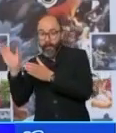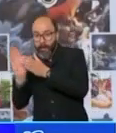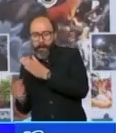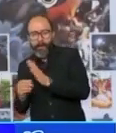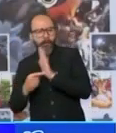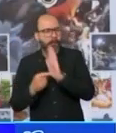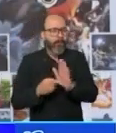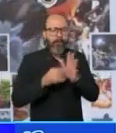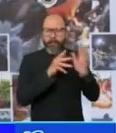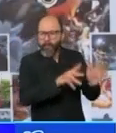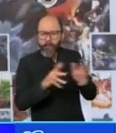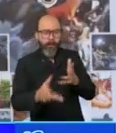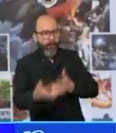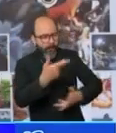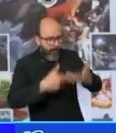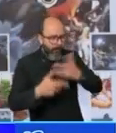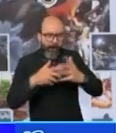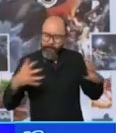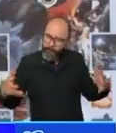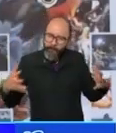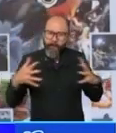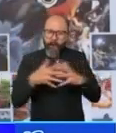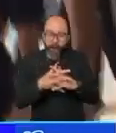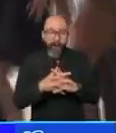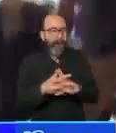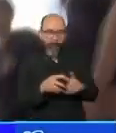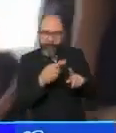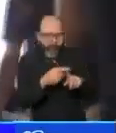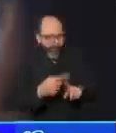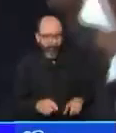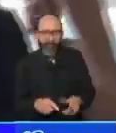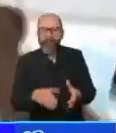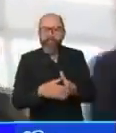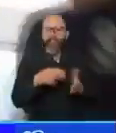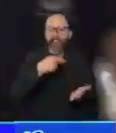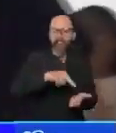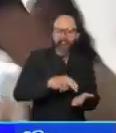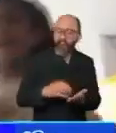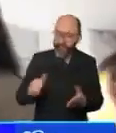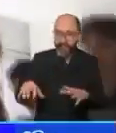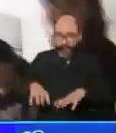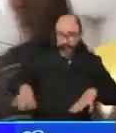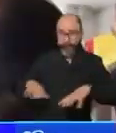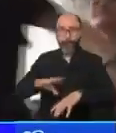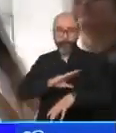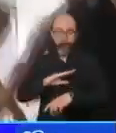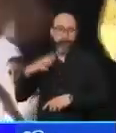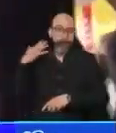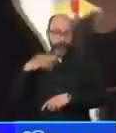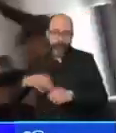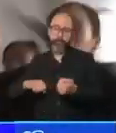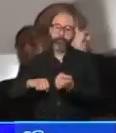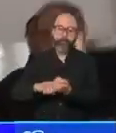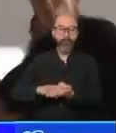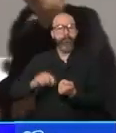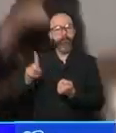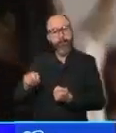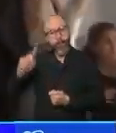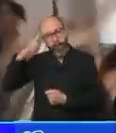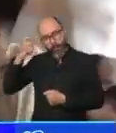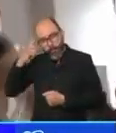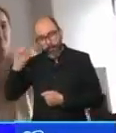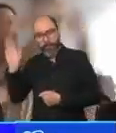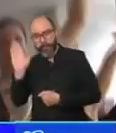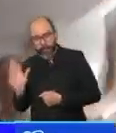formación, de intercambio, de integración para todas las áreas de la danza. El evento fue apoyado por la Alcaldía de Armenia, la Gobernación del Quindío a través de la Secretaría de